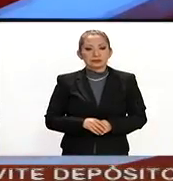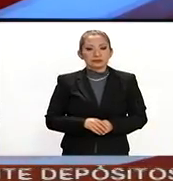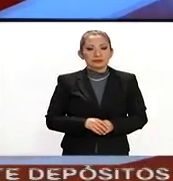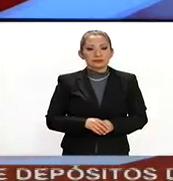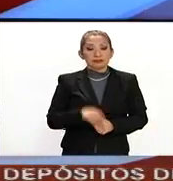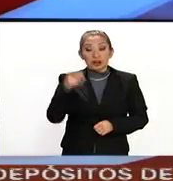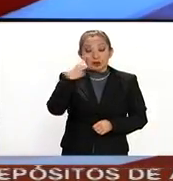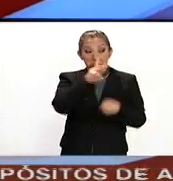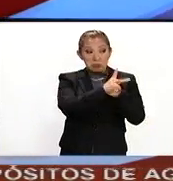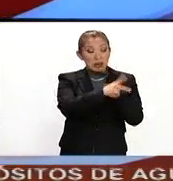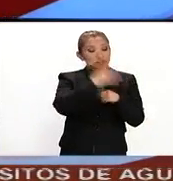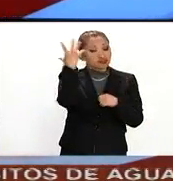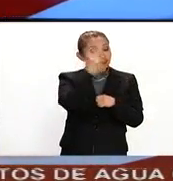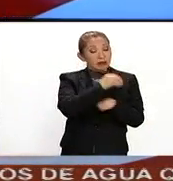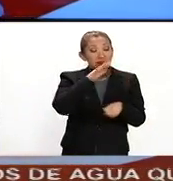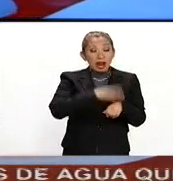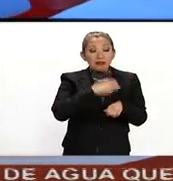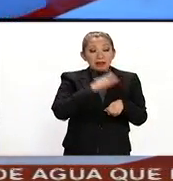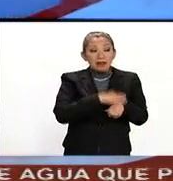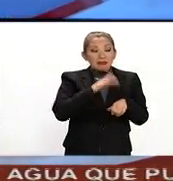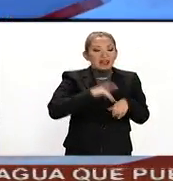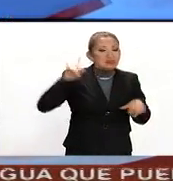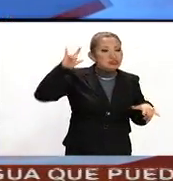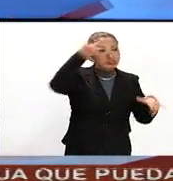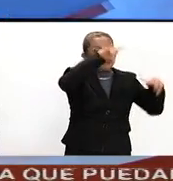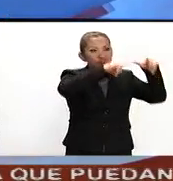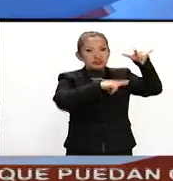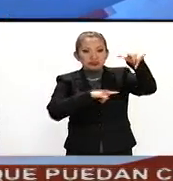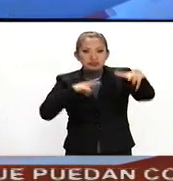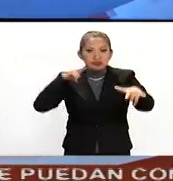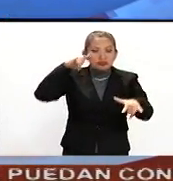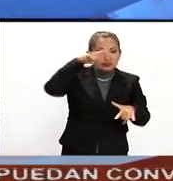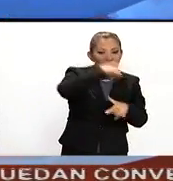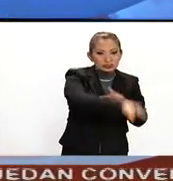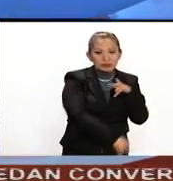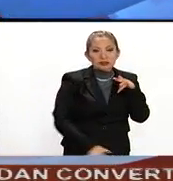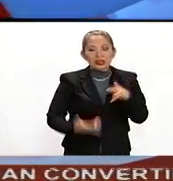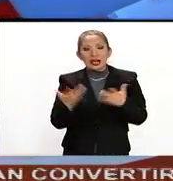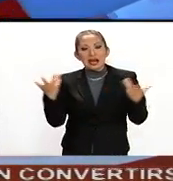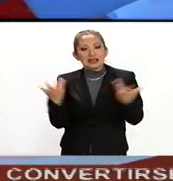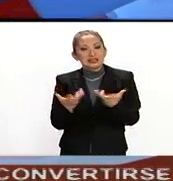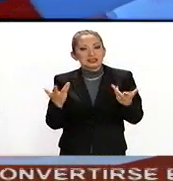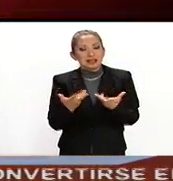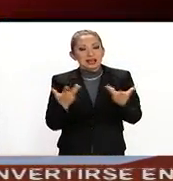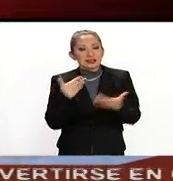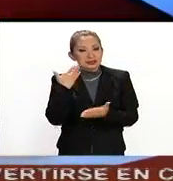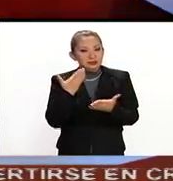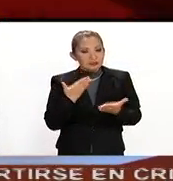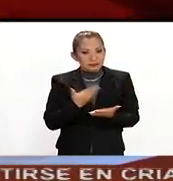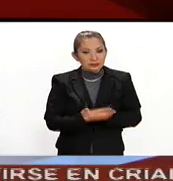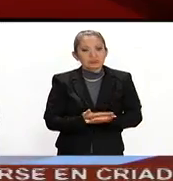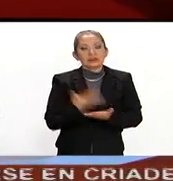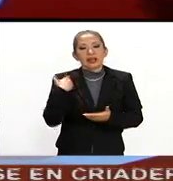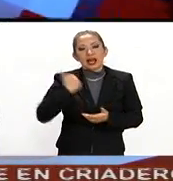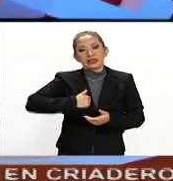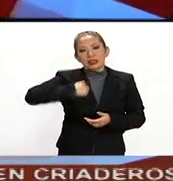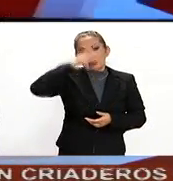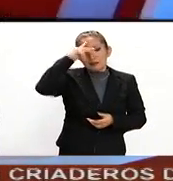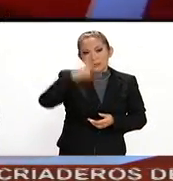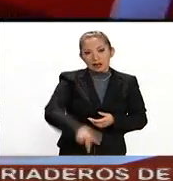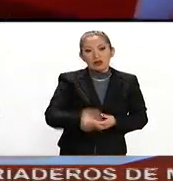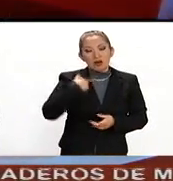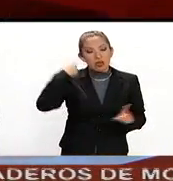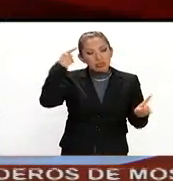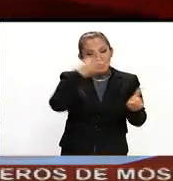Por cierto, un país hermoso que además cada vez más aerolíneas están haciendo estos servicios entre Canadá y México,